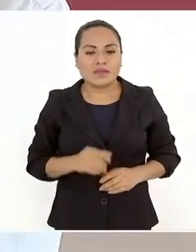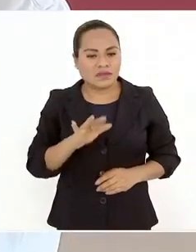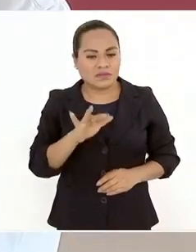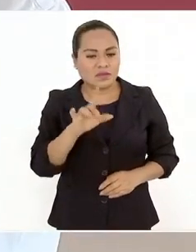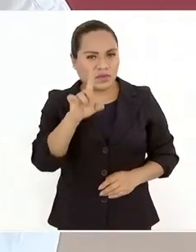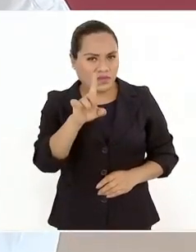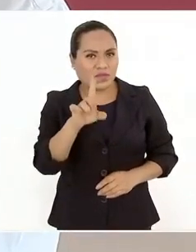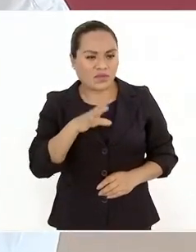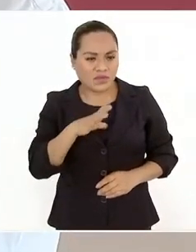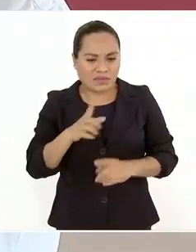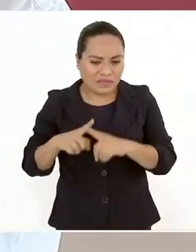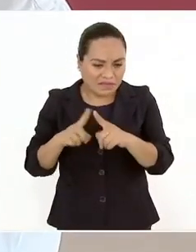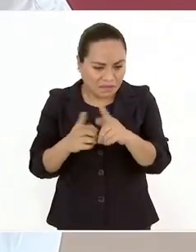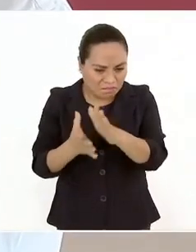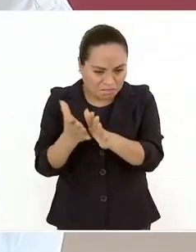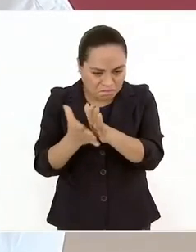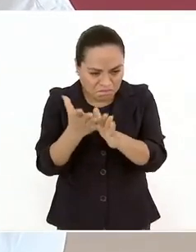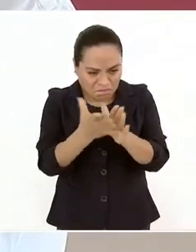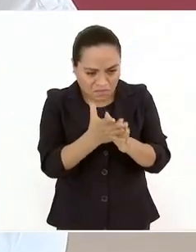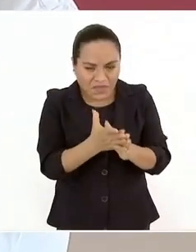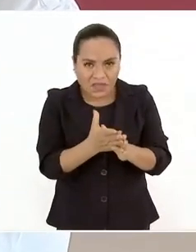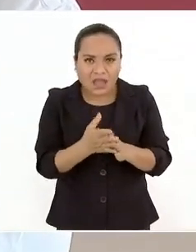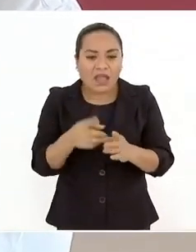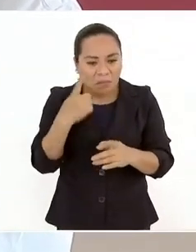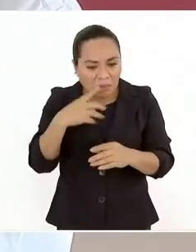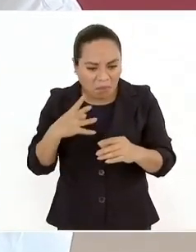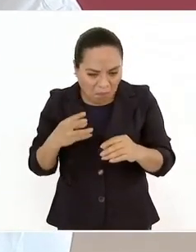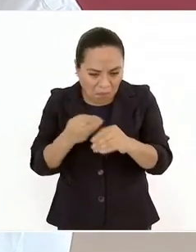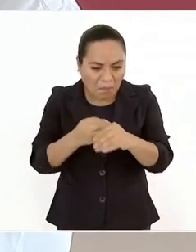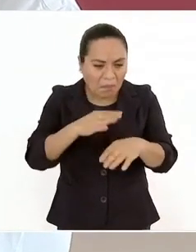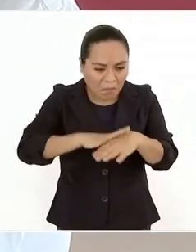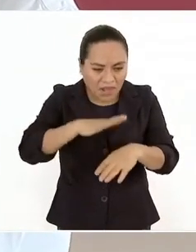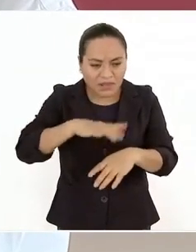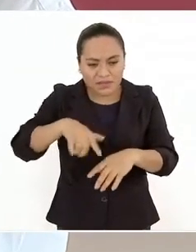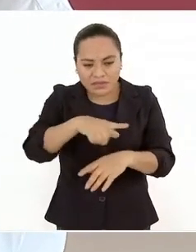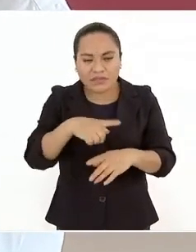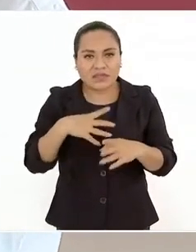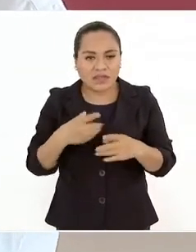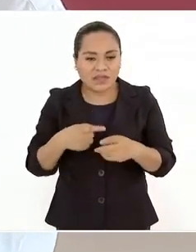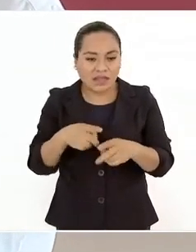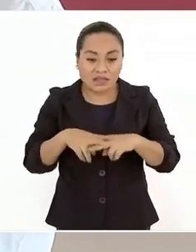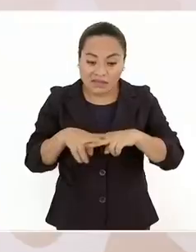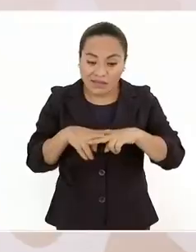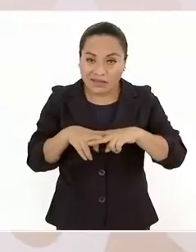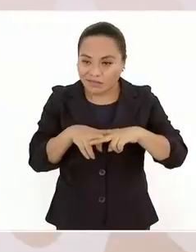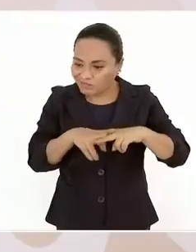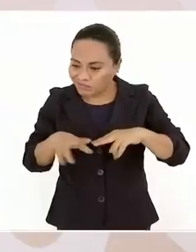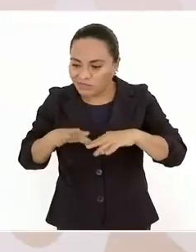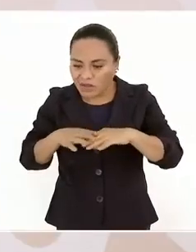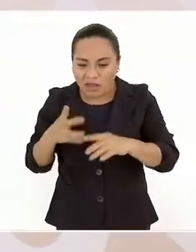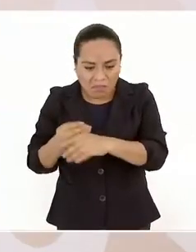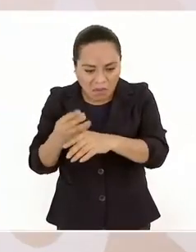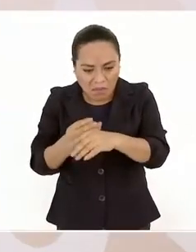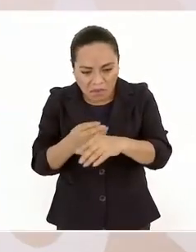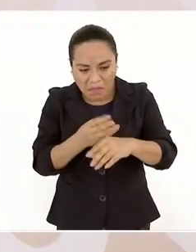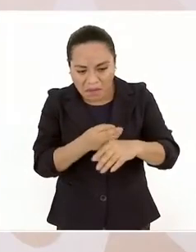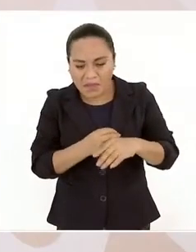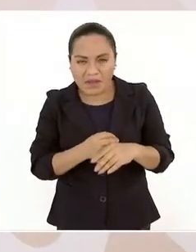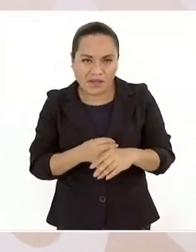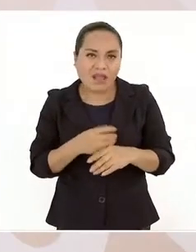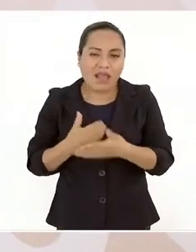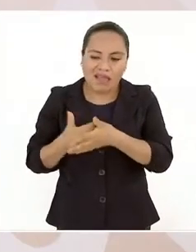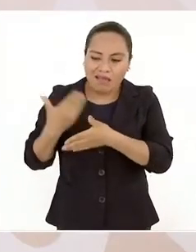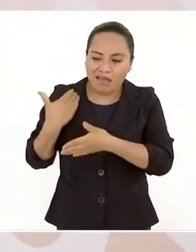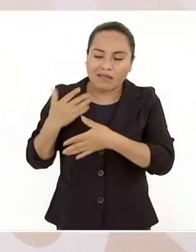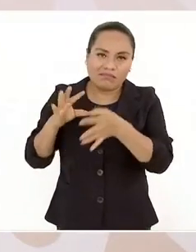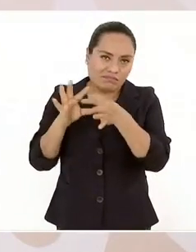51 obras, que son obras complementarias a las obras de rehabilitación del tren. Como hemos explicado, hemos